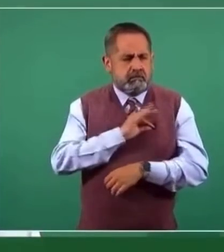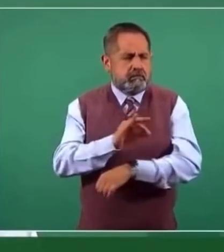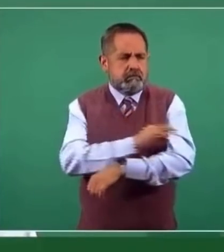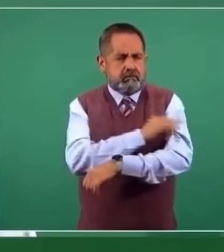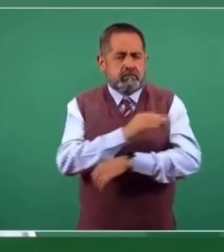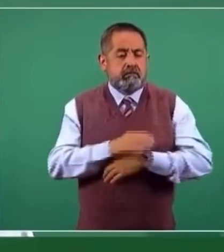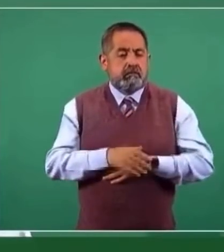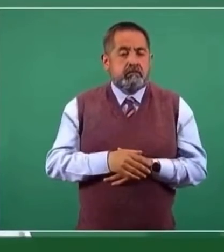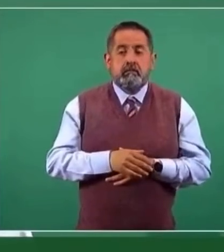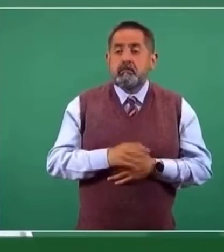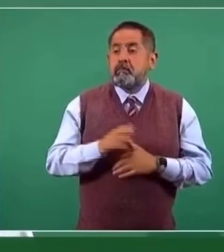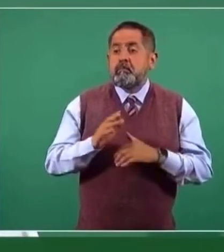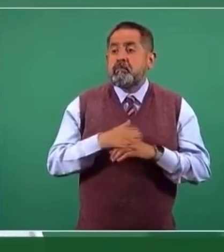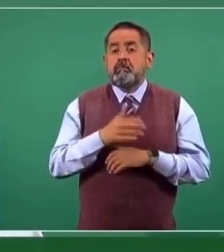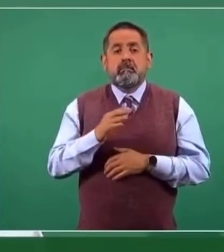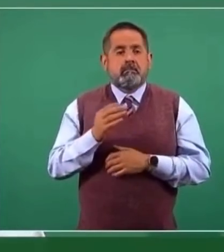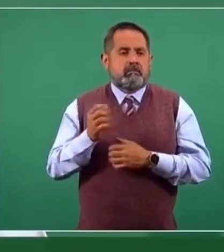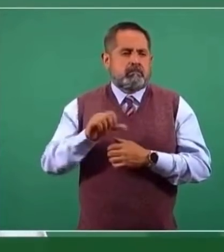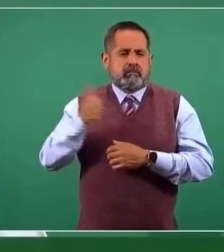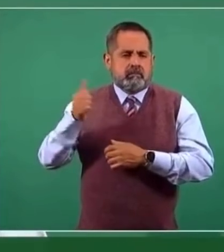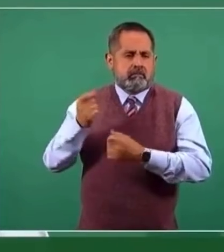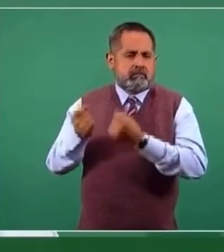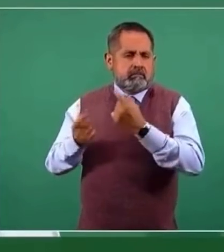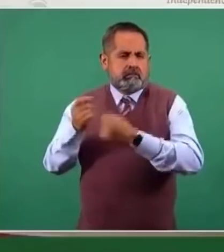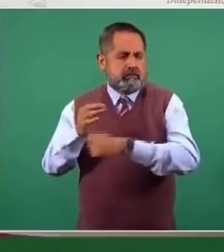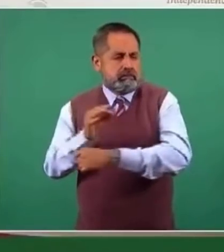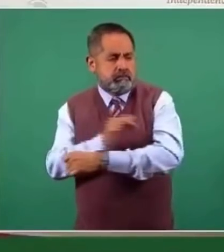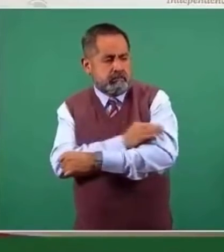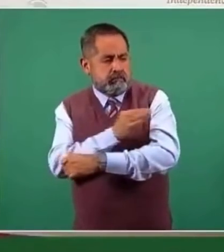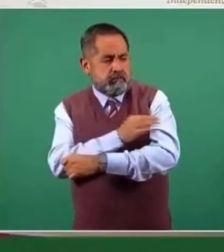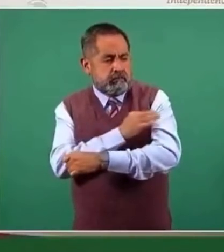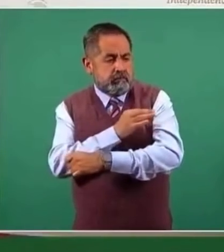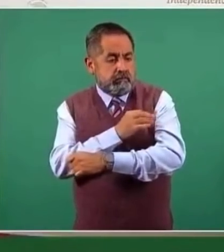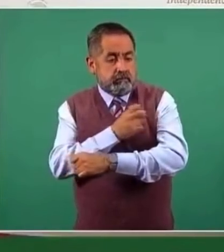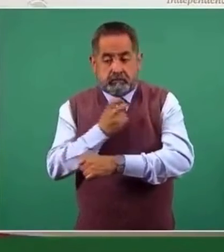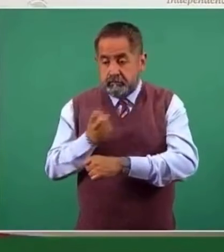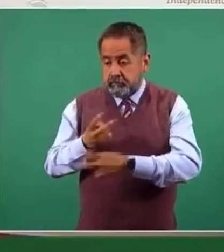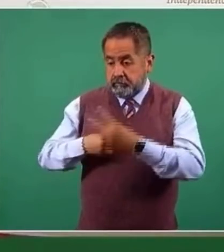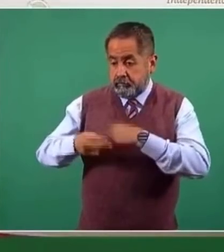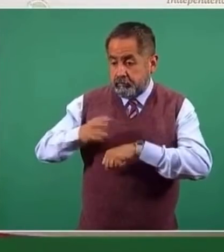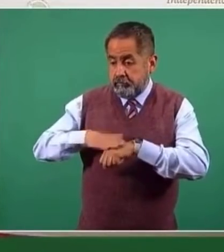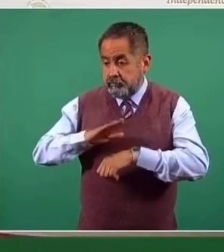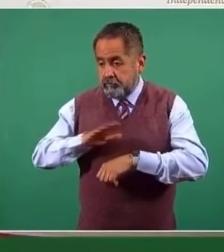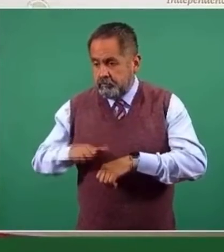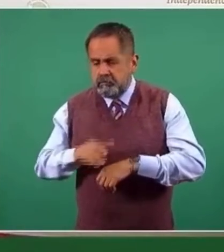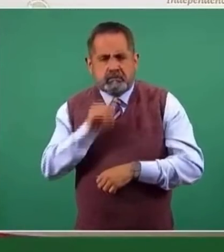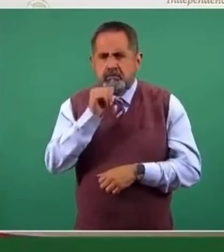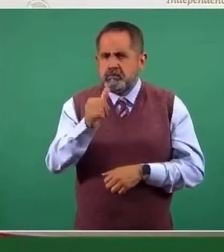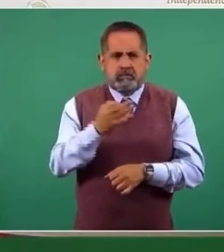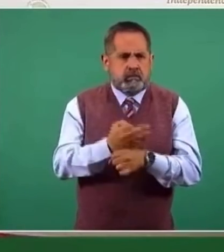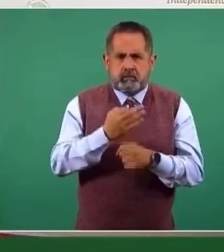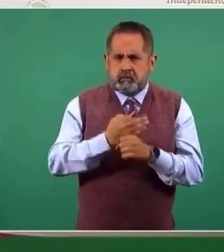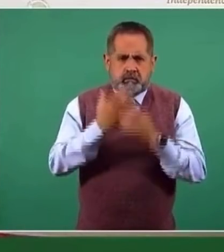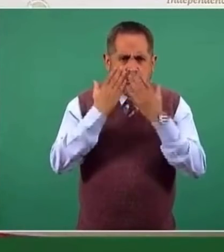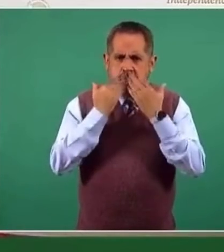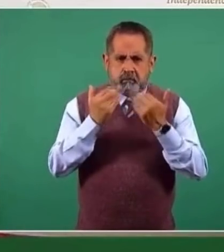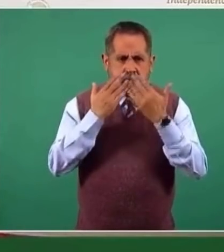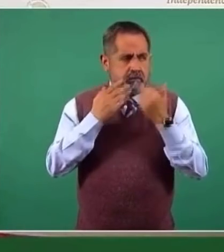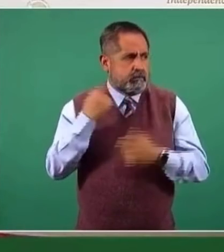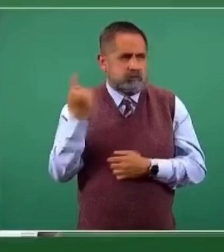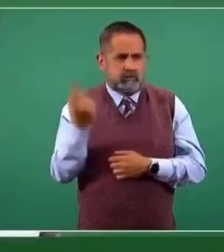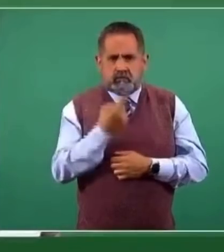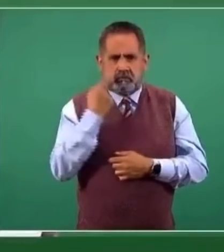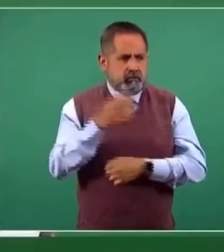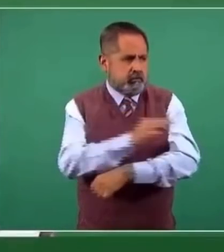la aplicación de la vacuna pudiera superar el beneficio. Hasta el momento eso no lo hemos visto asociado en las vacunas que actualmente